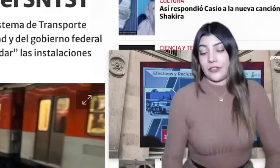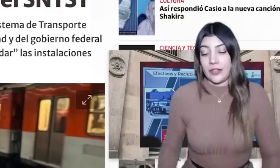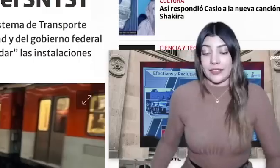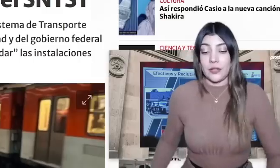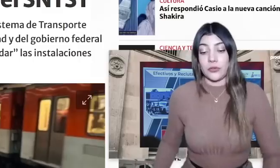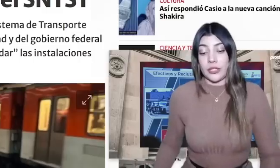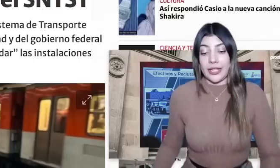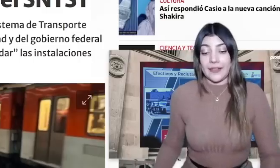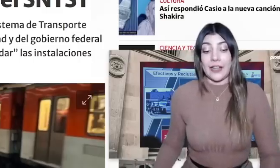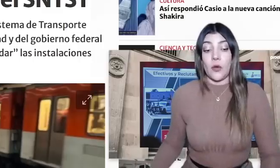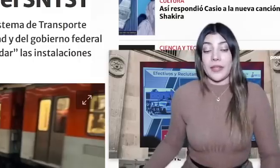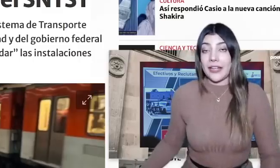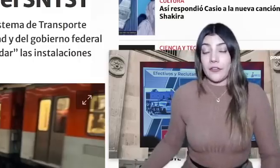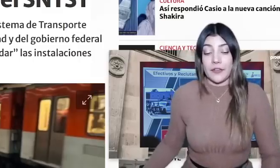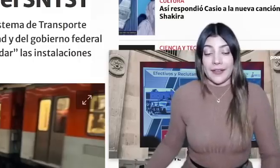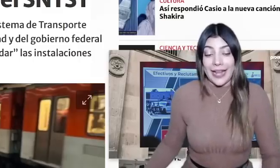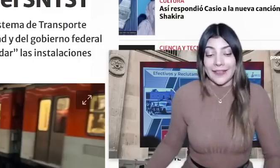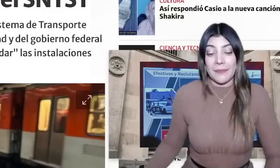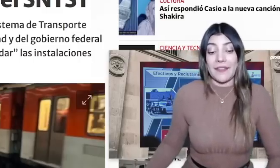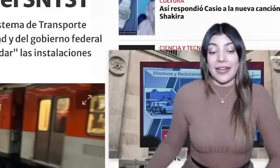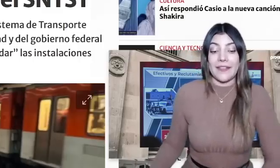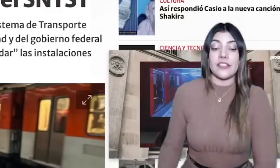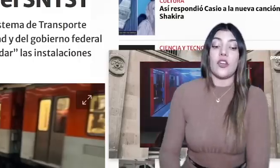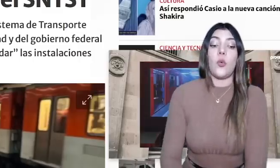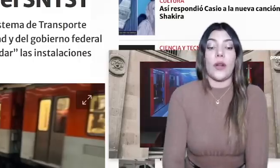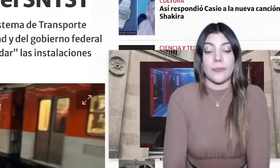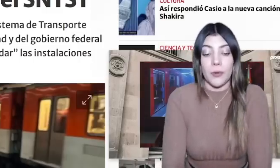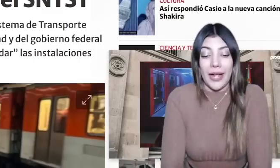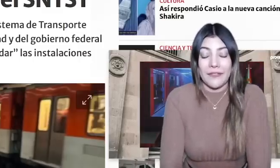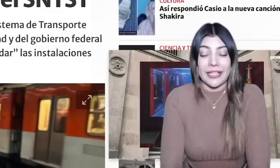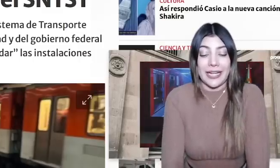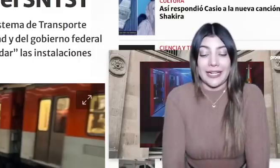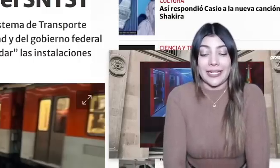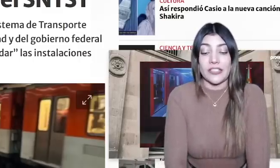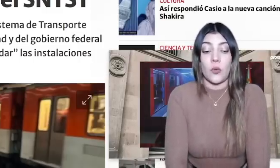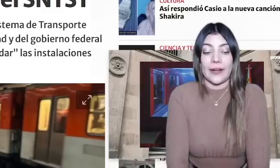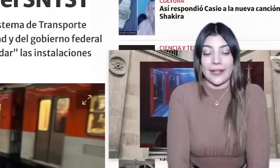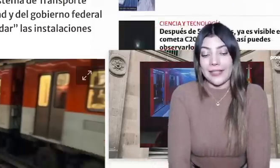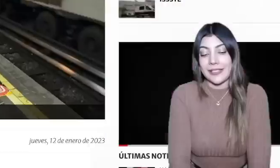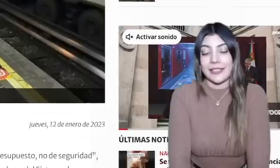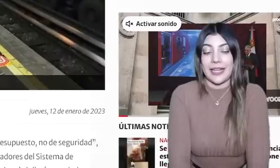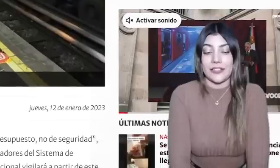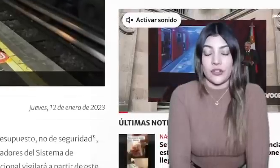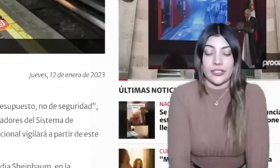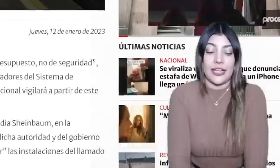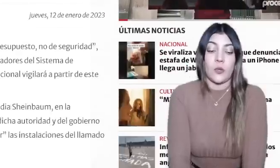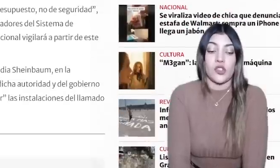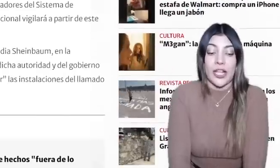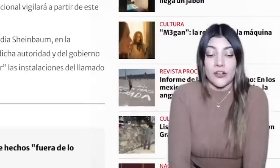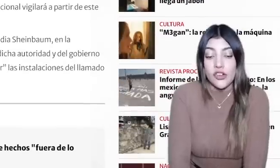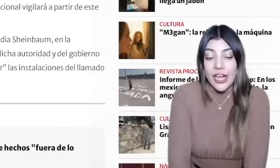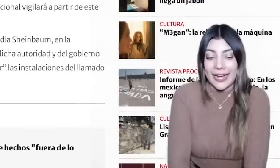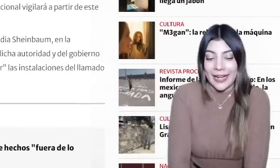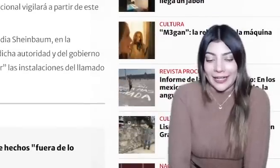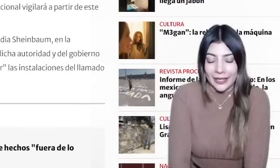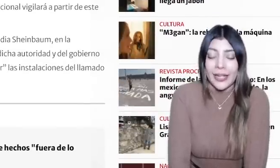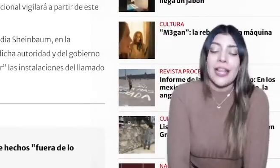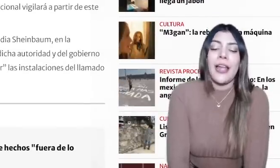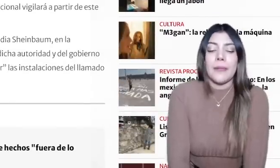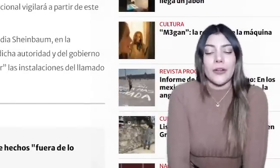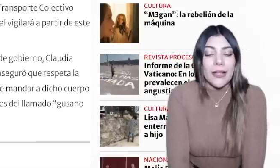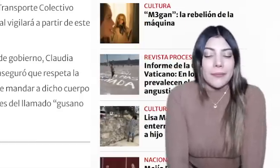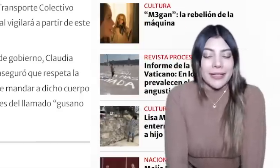la decisión de dicha autoridad y del gobierno federal de mandar a dicho cuerpo a vigilar y resguardar las instalaciones del gusano